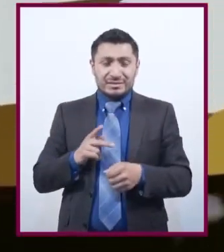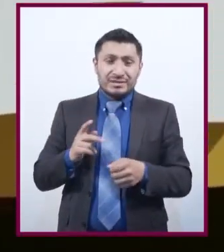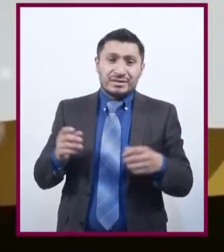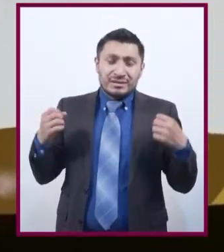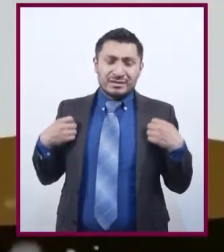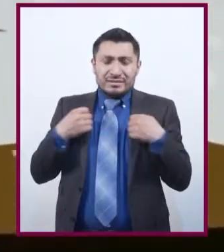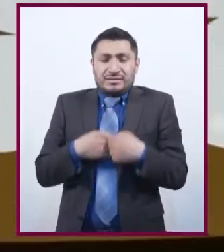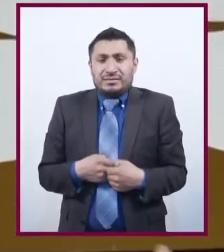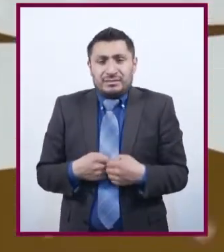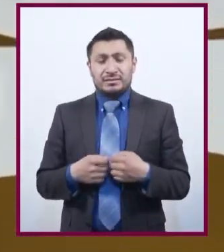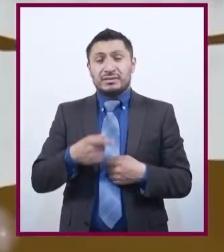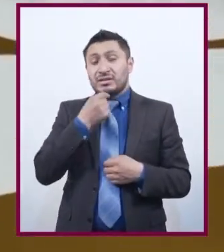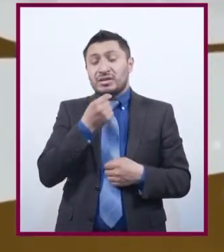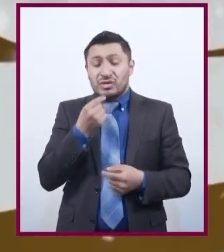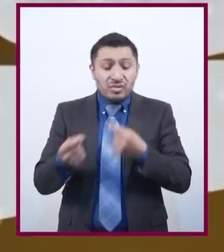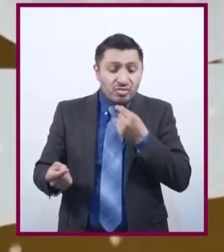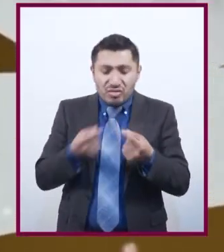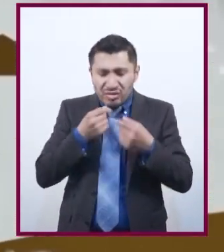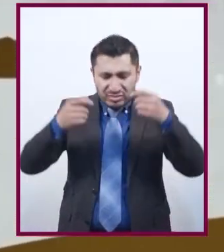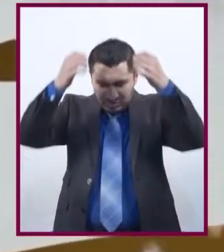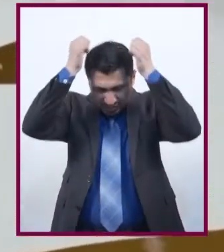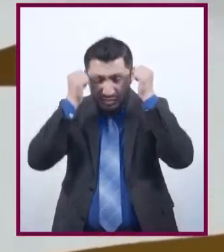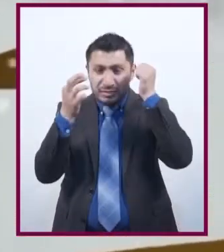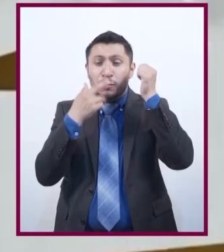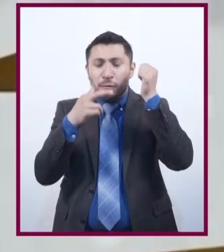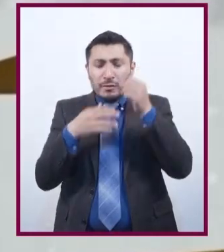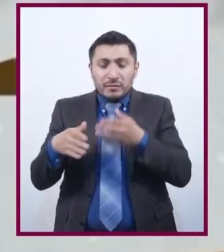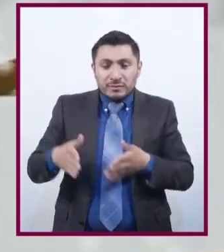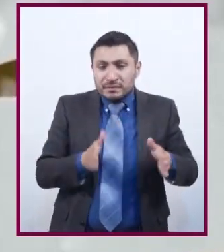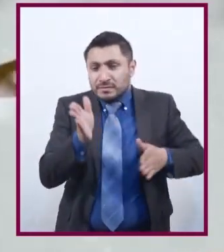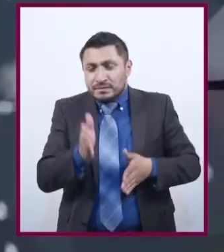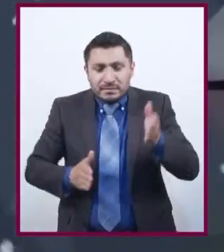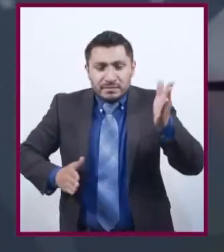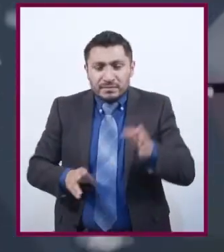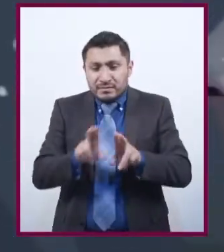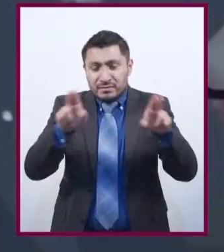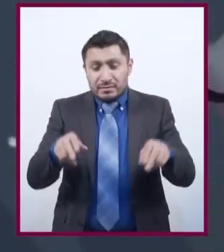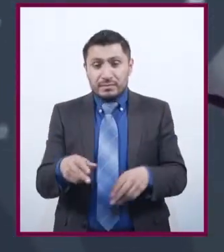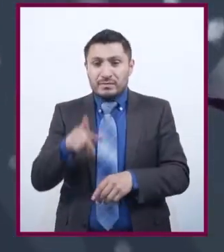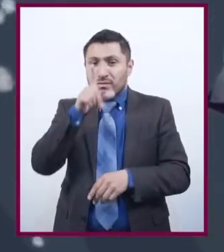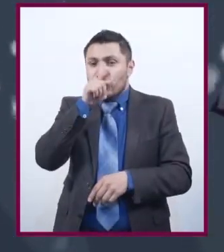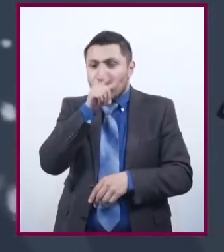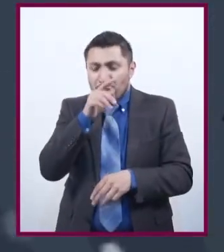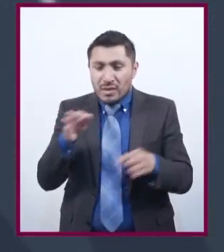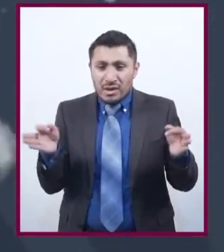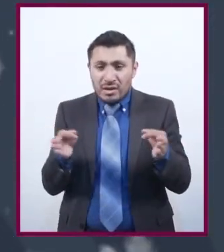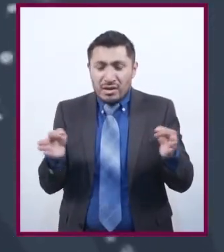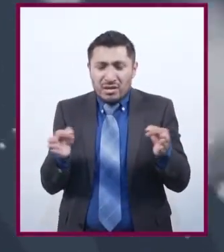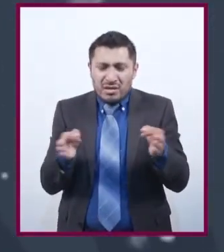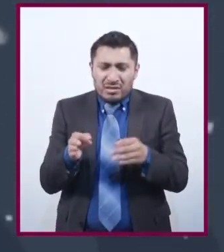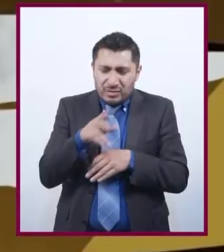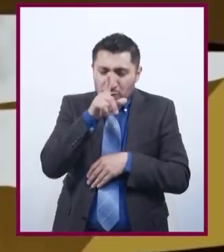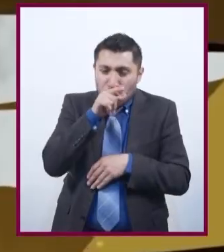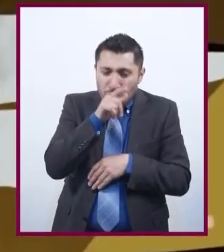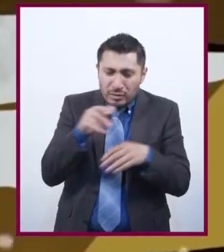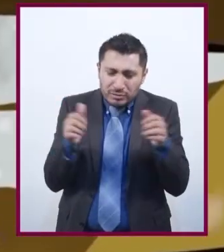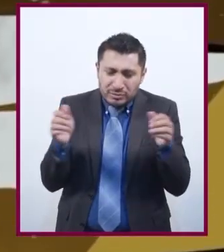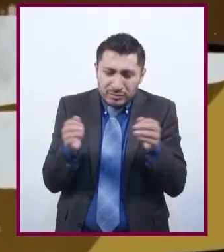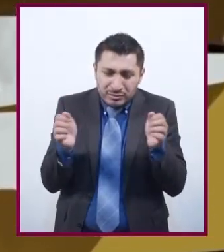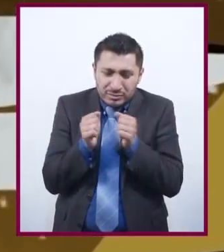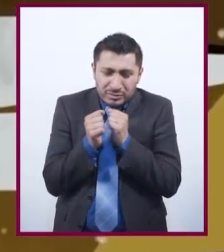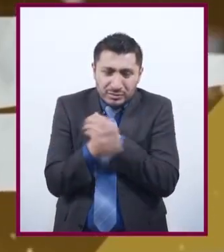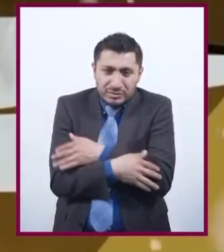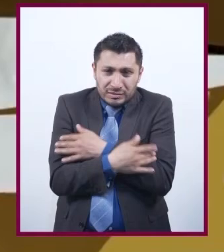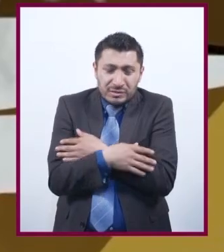en pieles y los niños llevaban gorritos rojos y patinaban sobre el hielo la pobre golondrina tenía frío cada